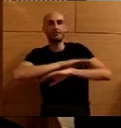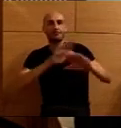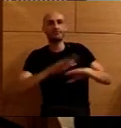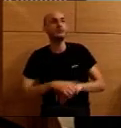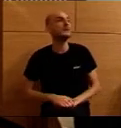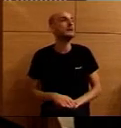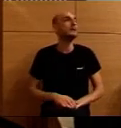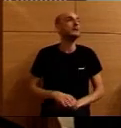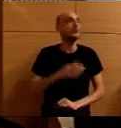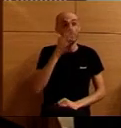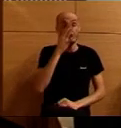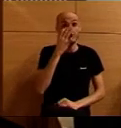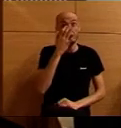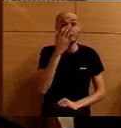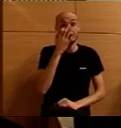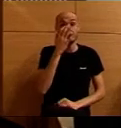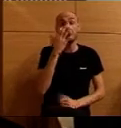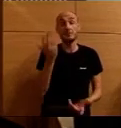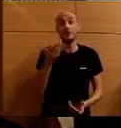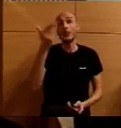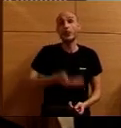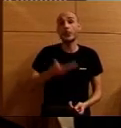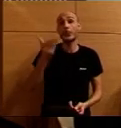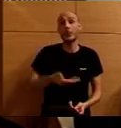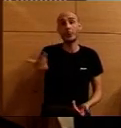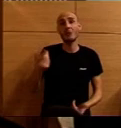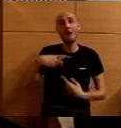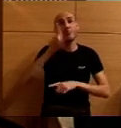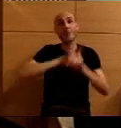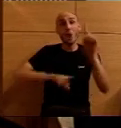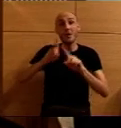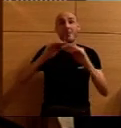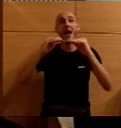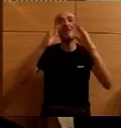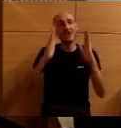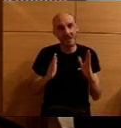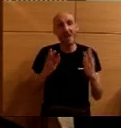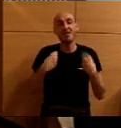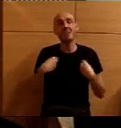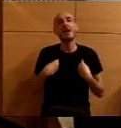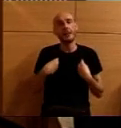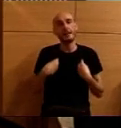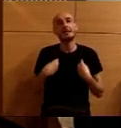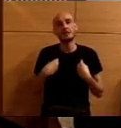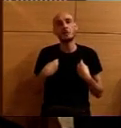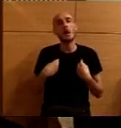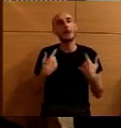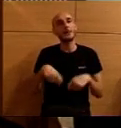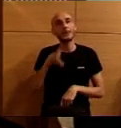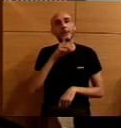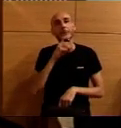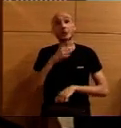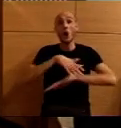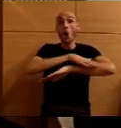se le ha acabado el tiempo, pero sí que sería importante reconocer que este problema tiene muchas aristas y que, por lo tanto, el Gobierno de España lo que está haciendo es no